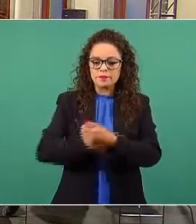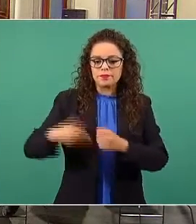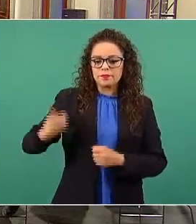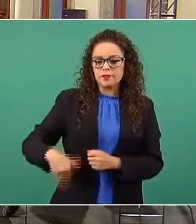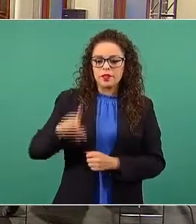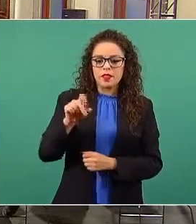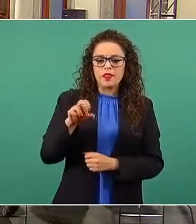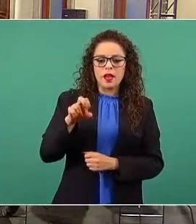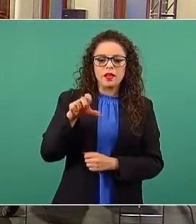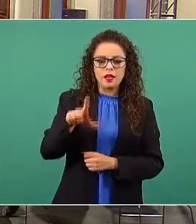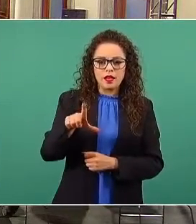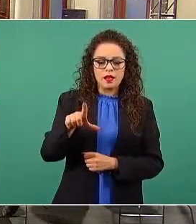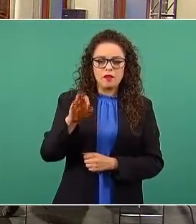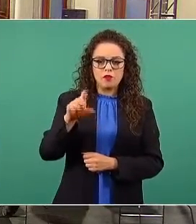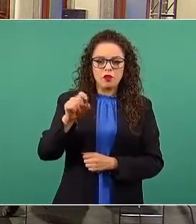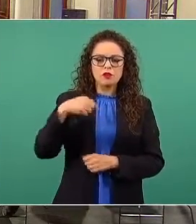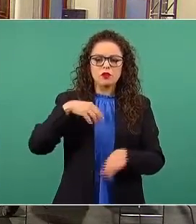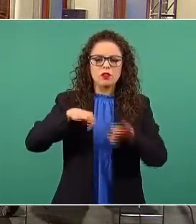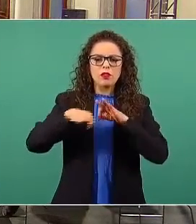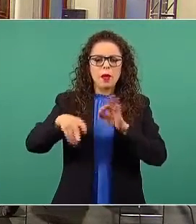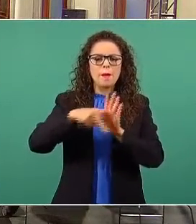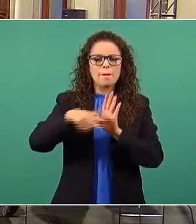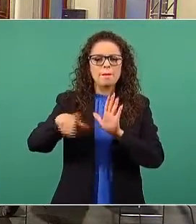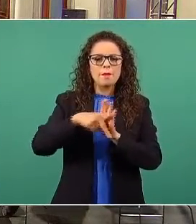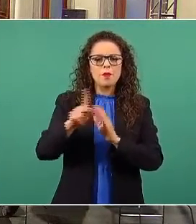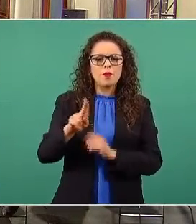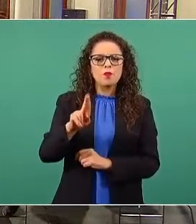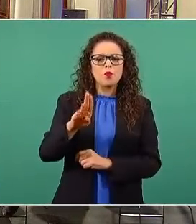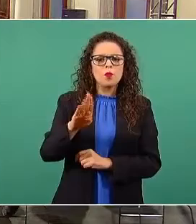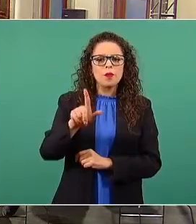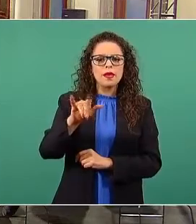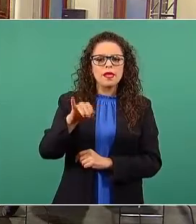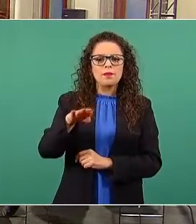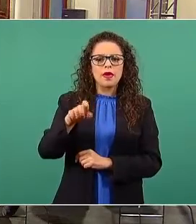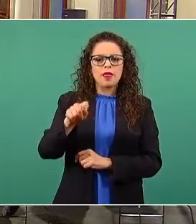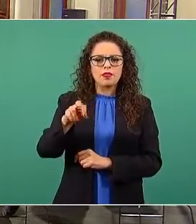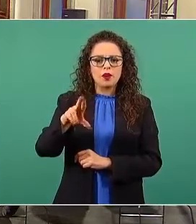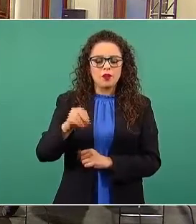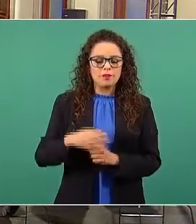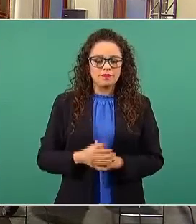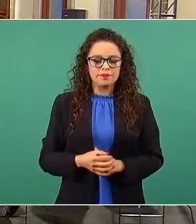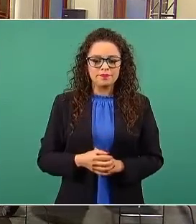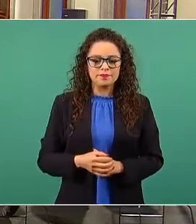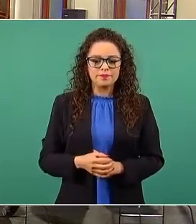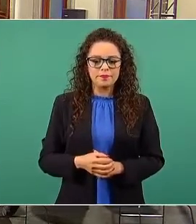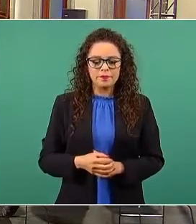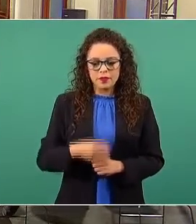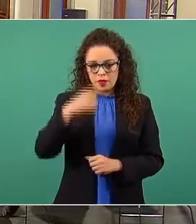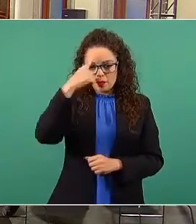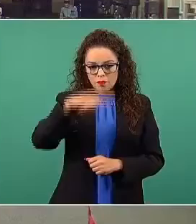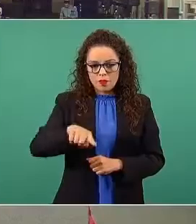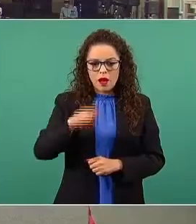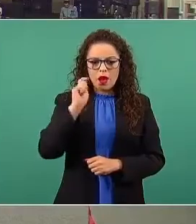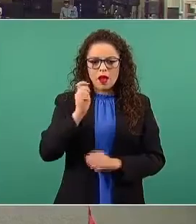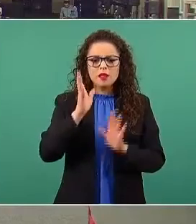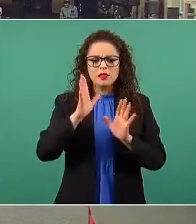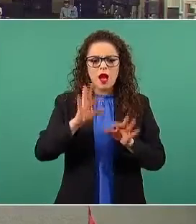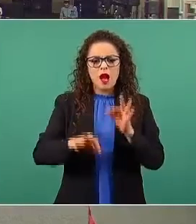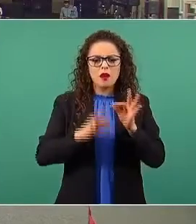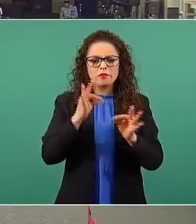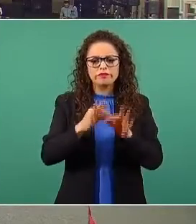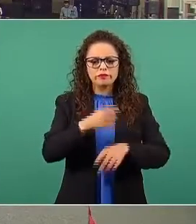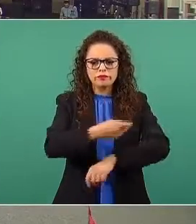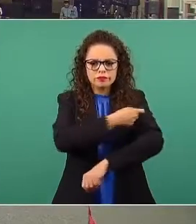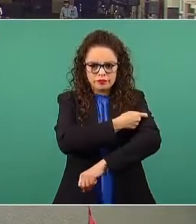periódico Publimetro. Doctor, para los maestros que ya completaron su esquema de vacunación, ¿a los cuántos meses